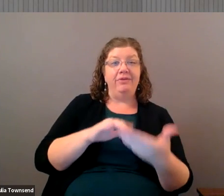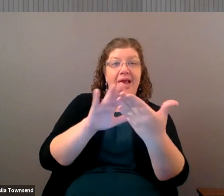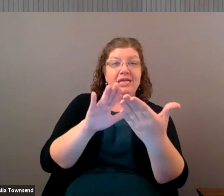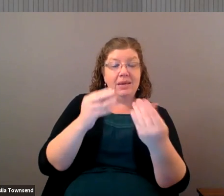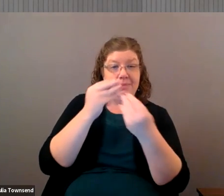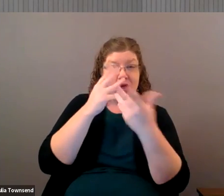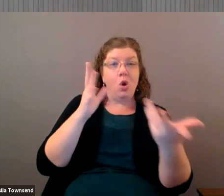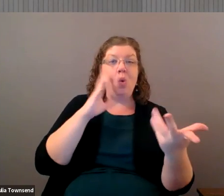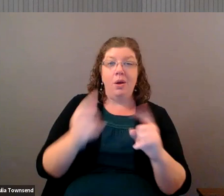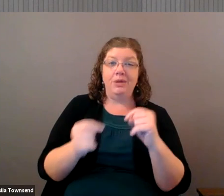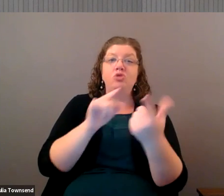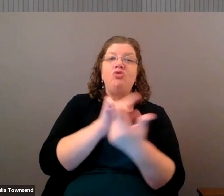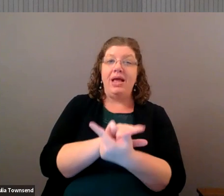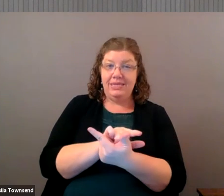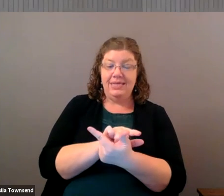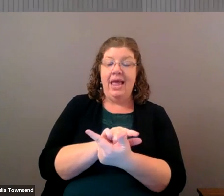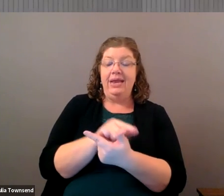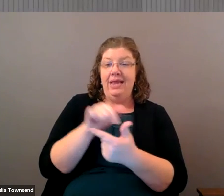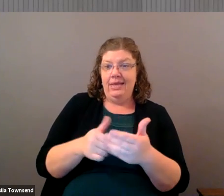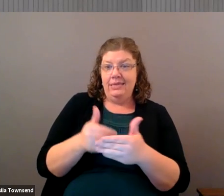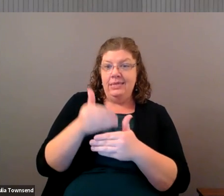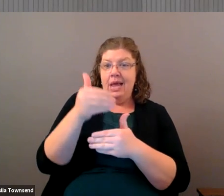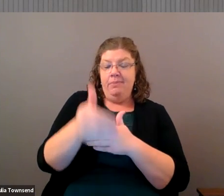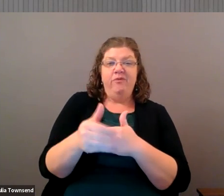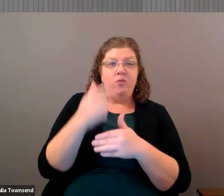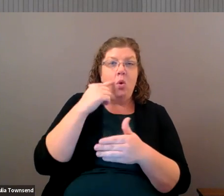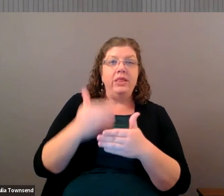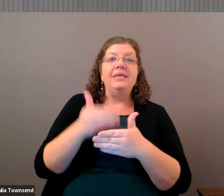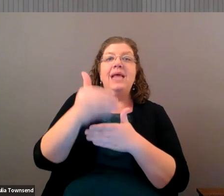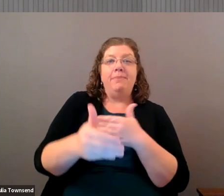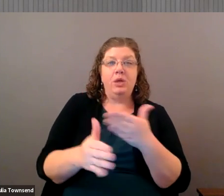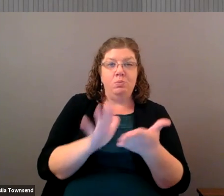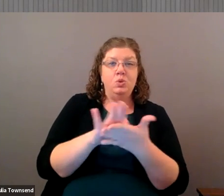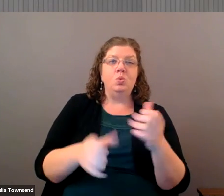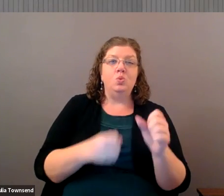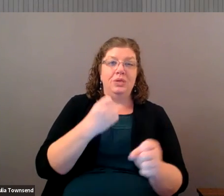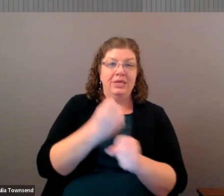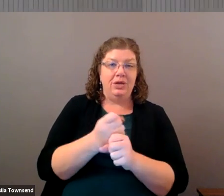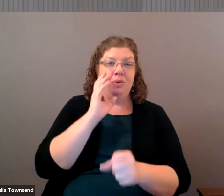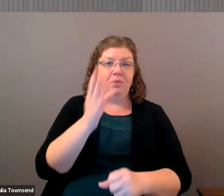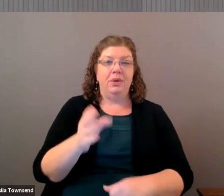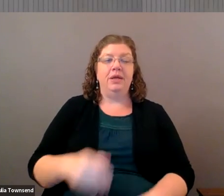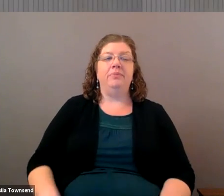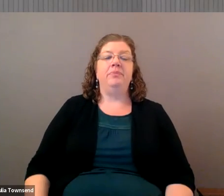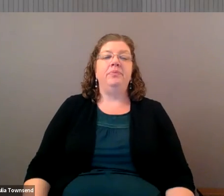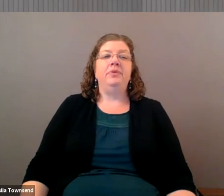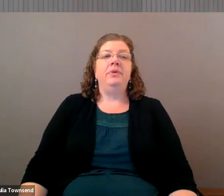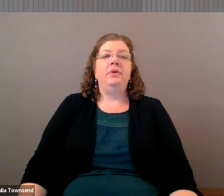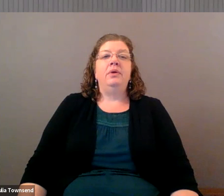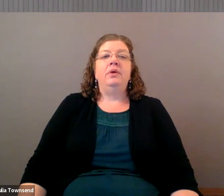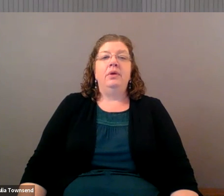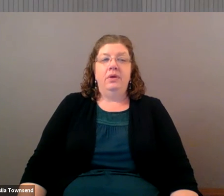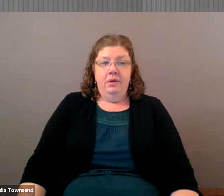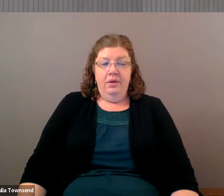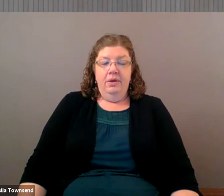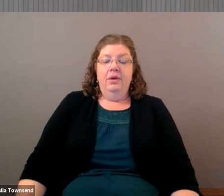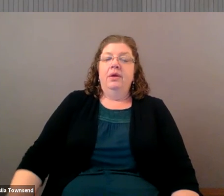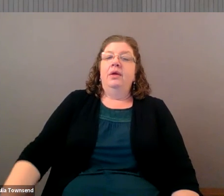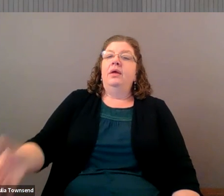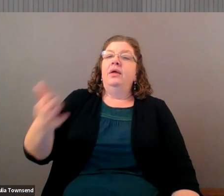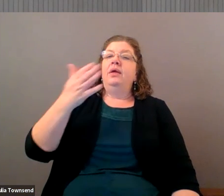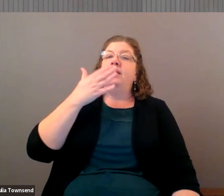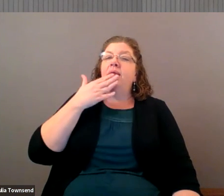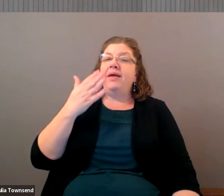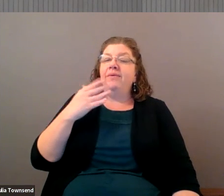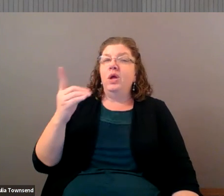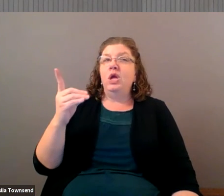los materiales se van a traducir para este próximo año escolar. Muy bien, gracias. Tengo un comentario